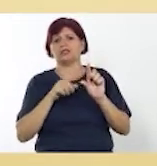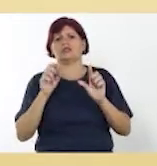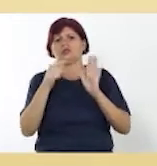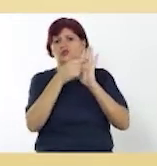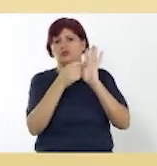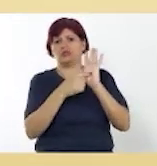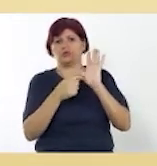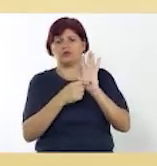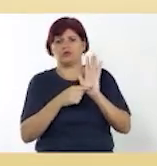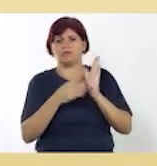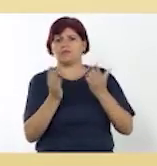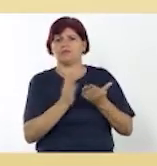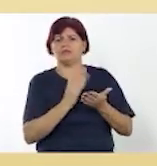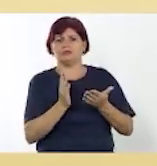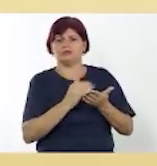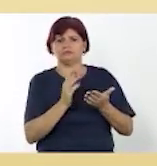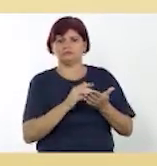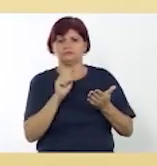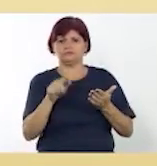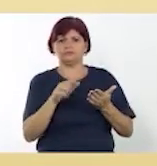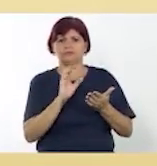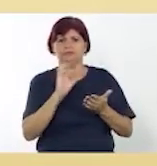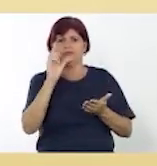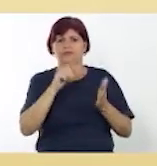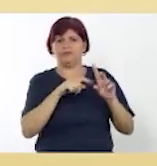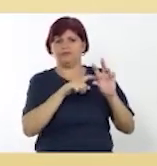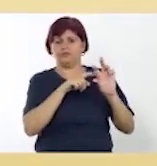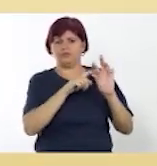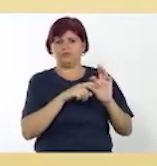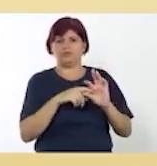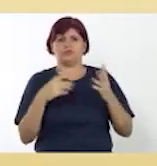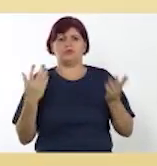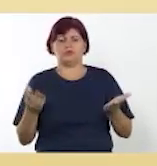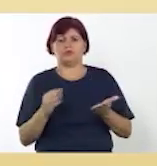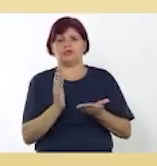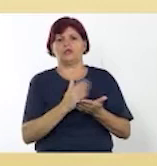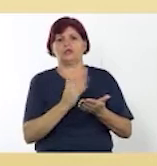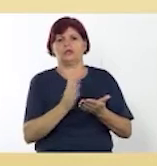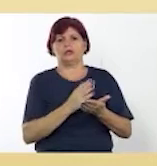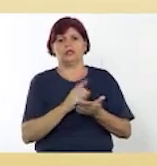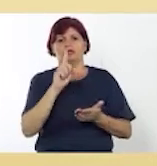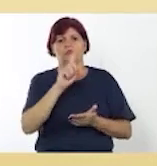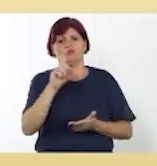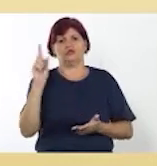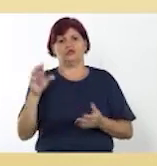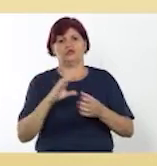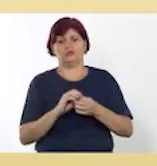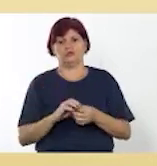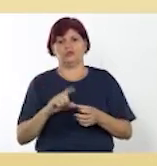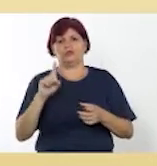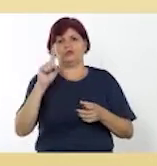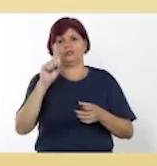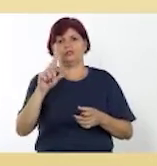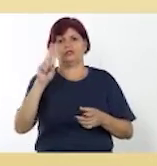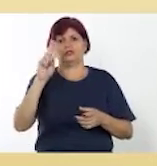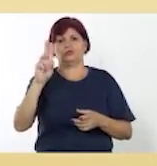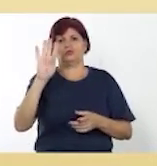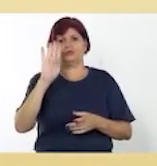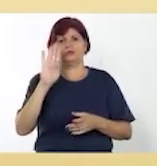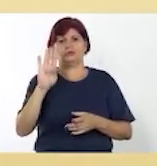elementos. La bibliografía para estudiar este contenido la vamos a tener en el libro de texto 11º grado,